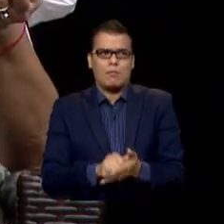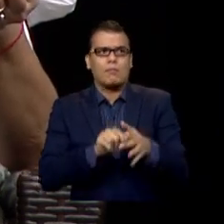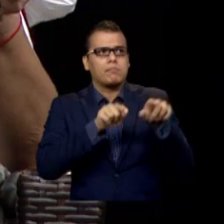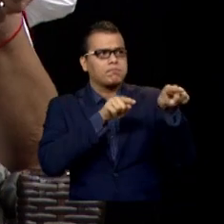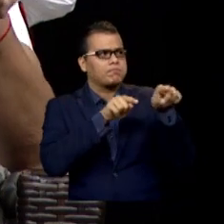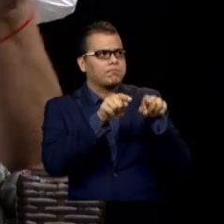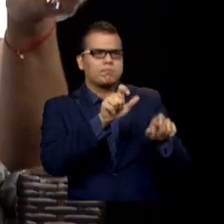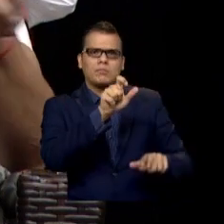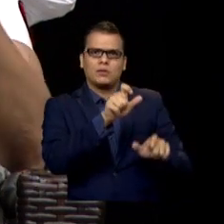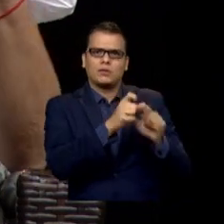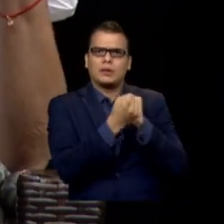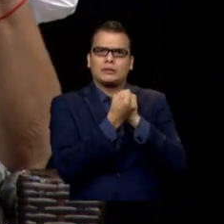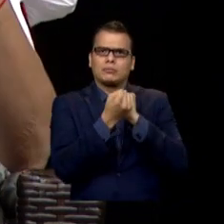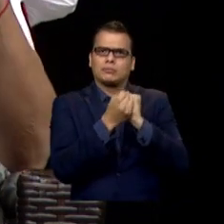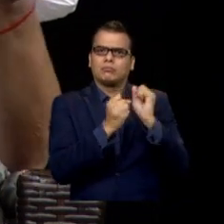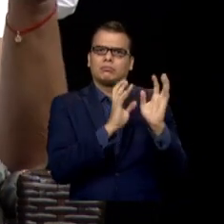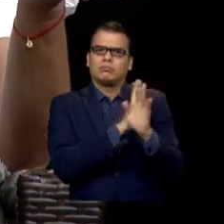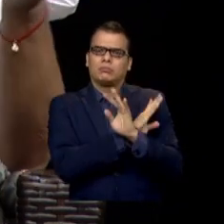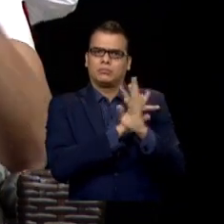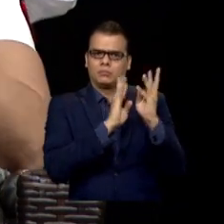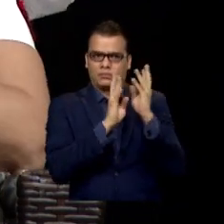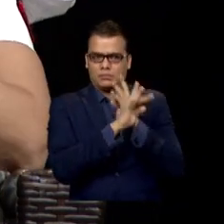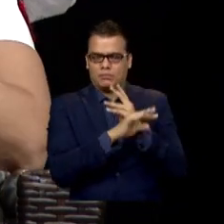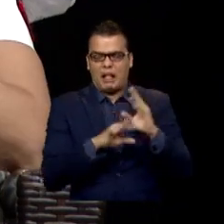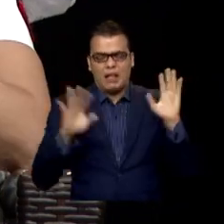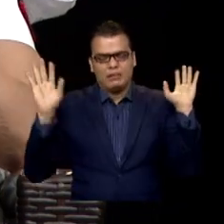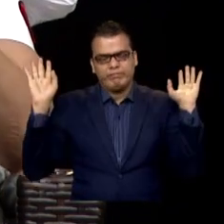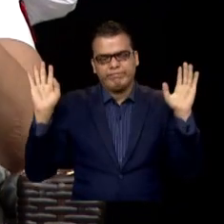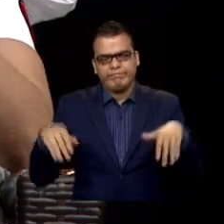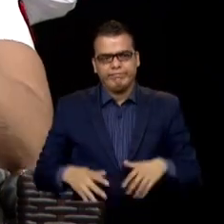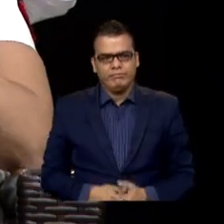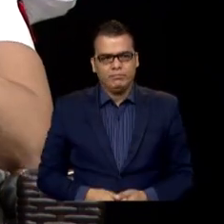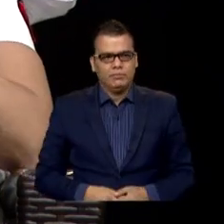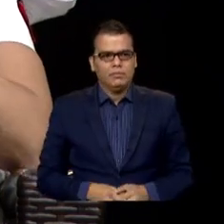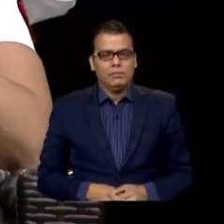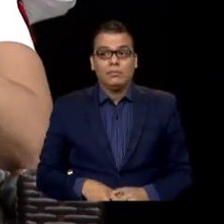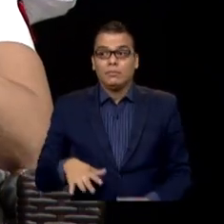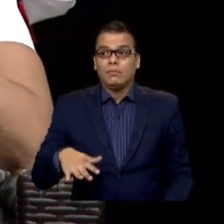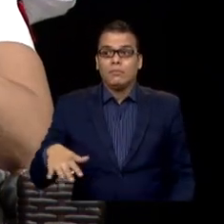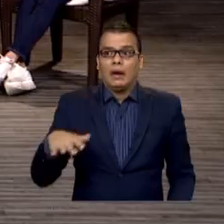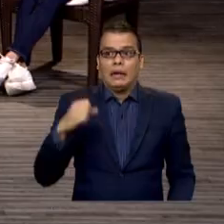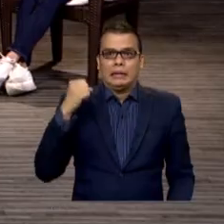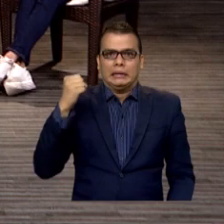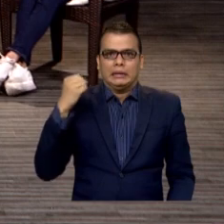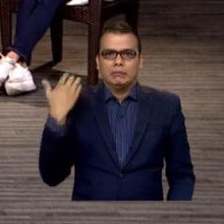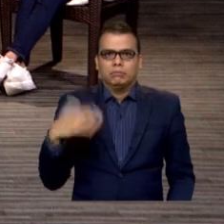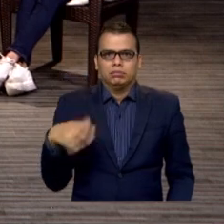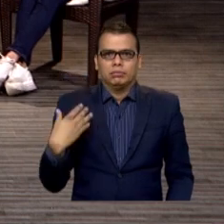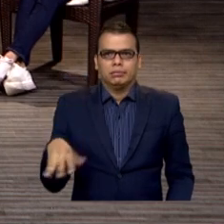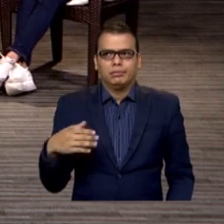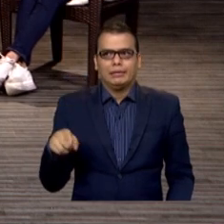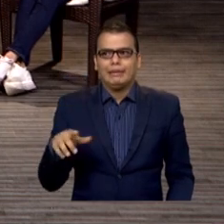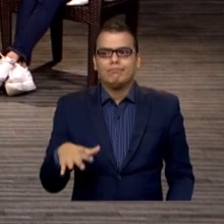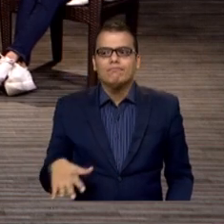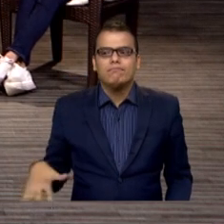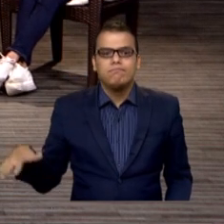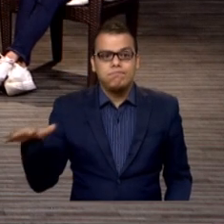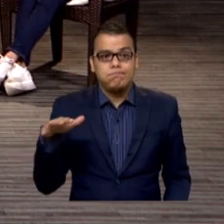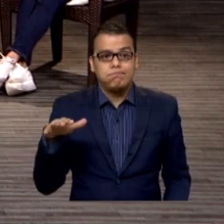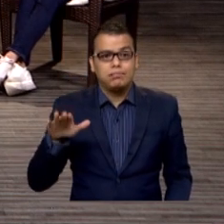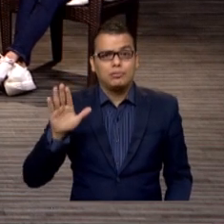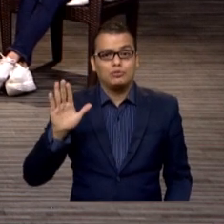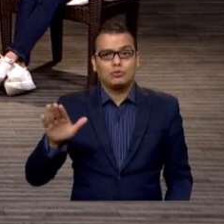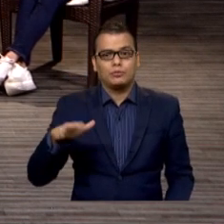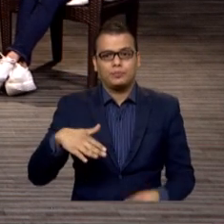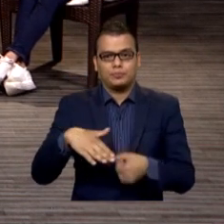muy aglomerados y las personas no lo toman, no se dan cuenta. Hay un sector especialmente, aquí lo presentamos en el noticiero de Telepacífico Noticias,